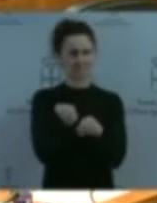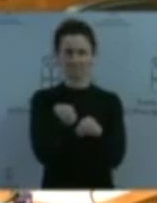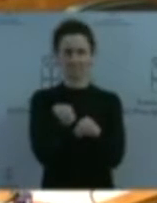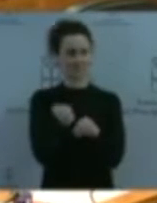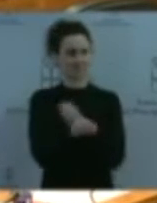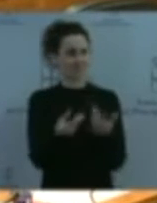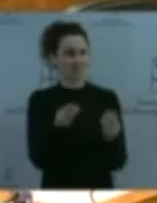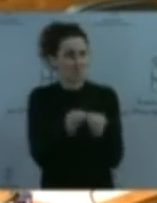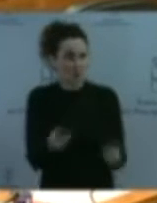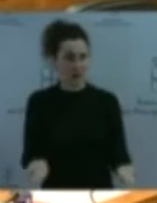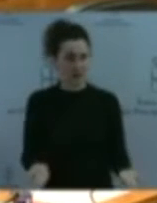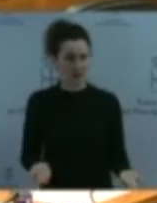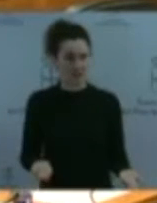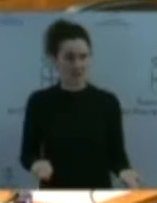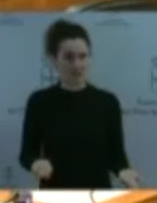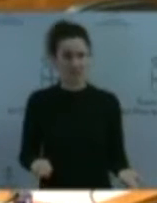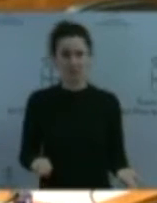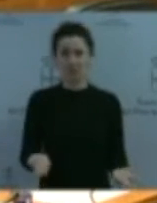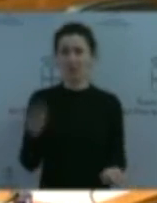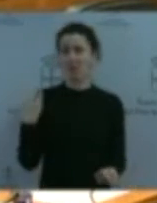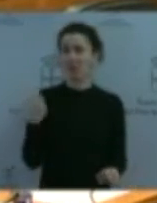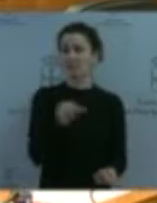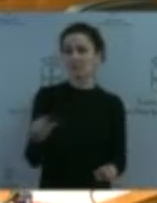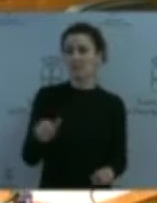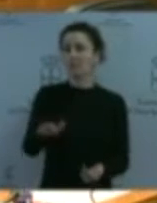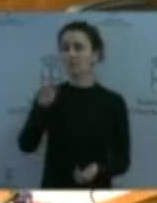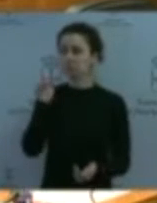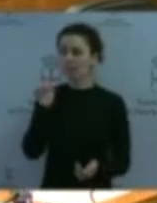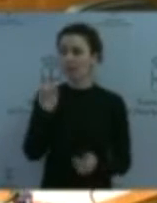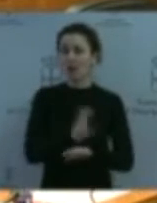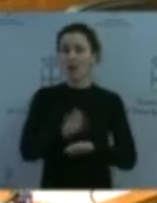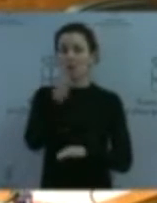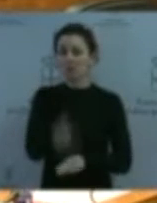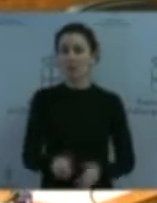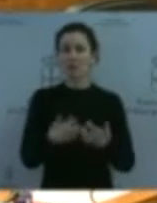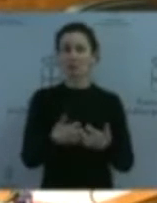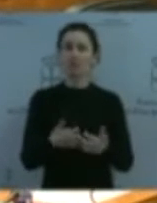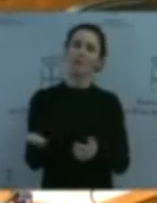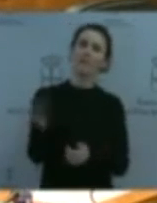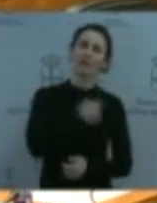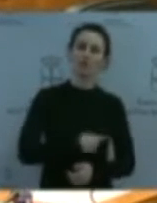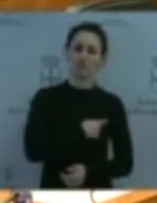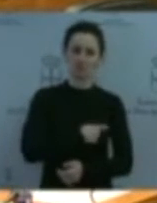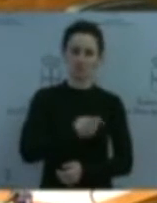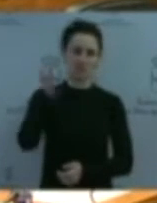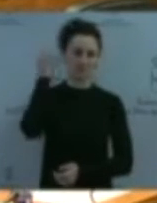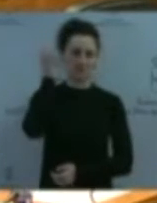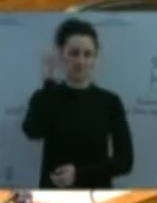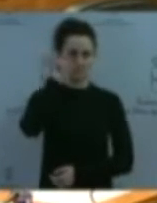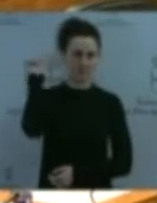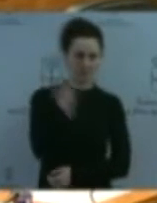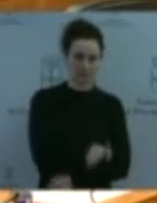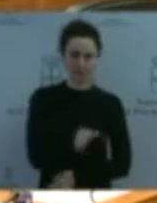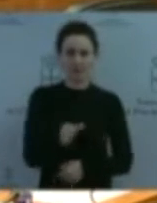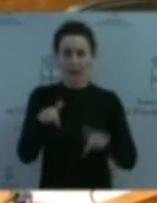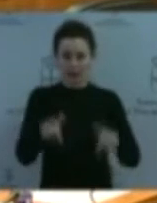a comparecer al consejero de Industria, precisamente también a la Comisión de Industria en esta Cámara, han ocurrido